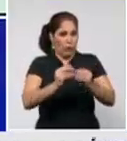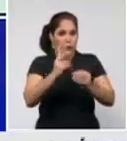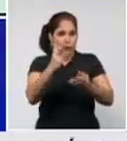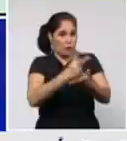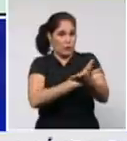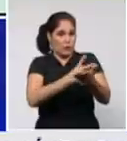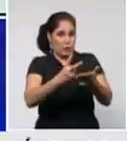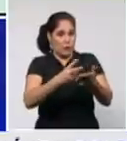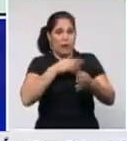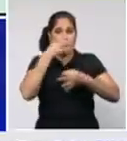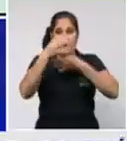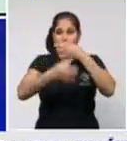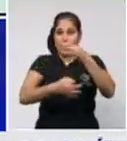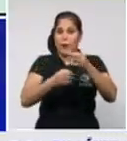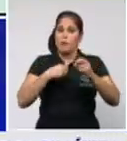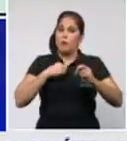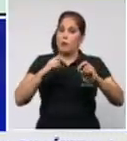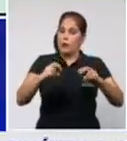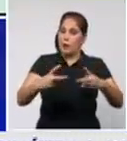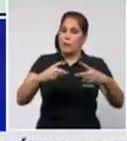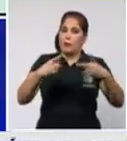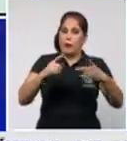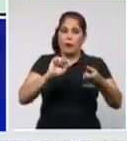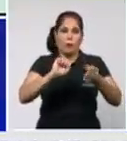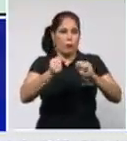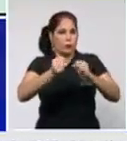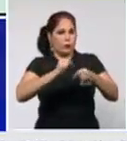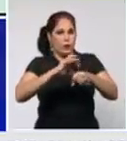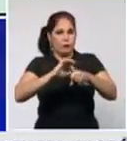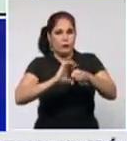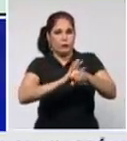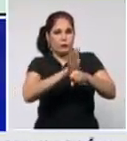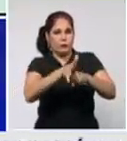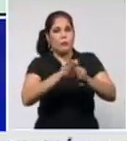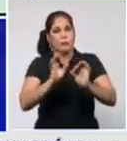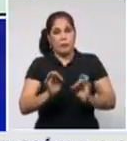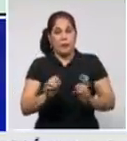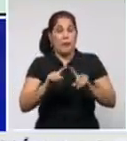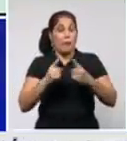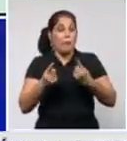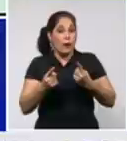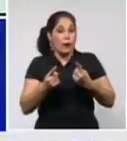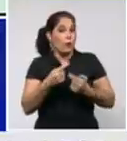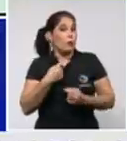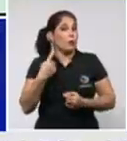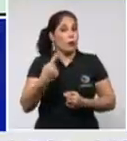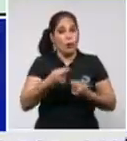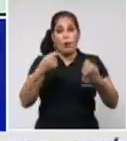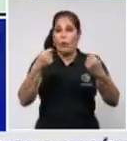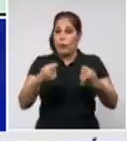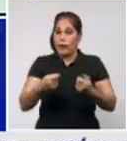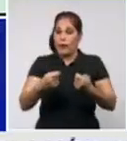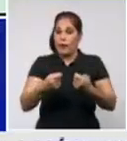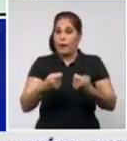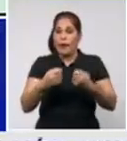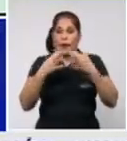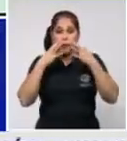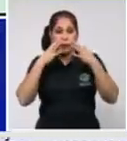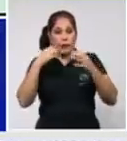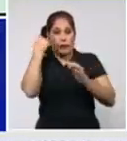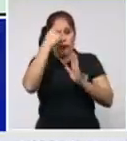hay muchos de estos que ya han ido controlando la situación, pero que indiscutiblemente, teniendo en cuenta las características